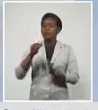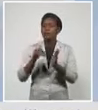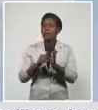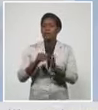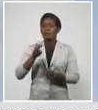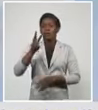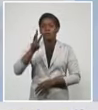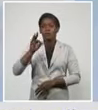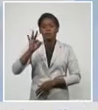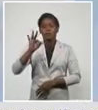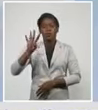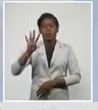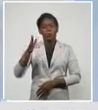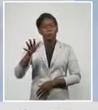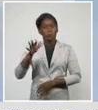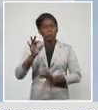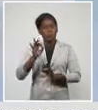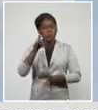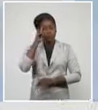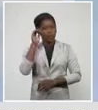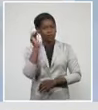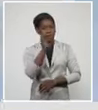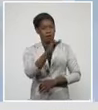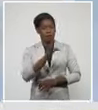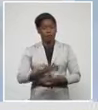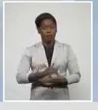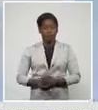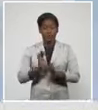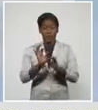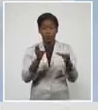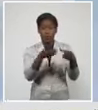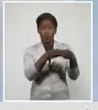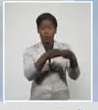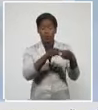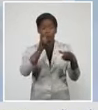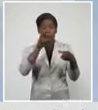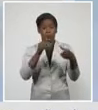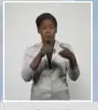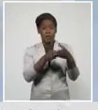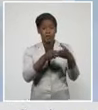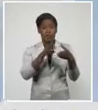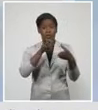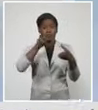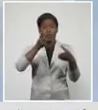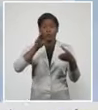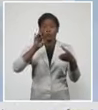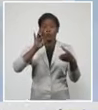3.384. De los 3.384,